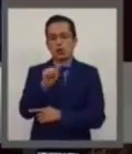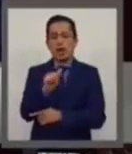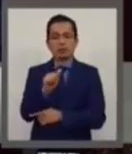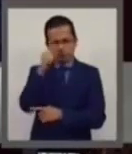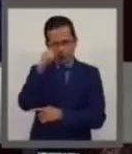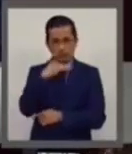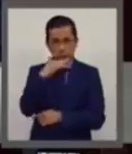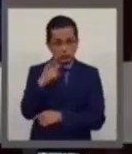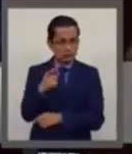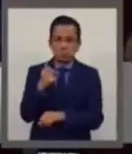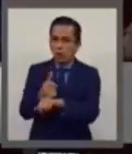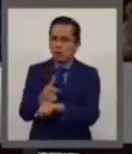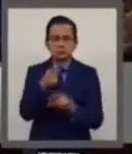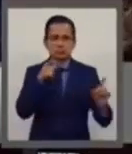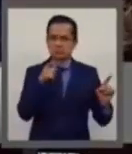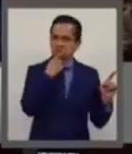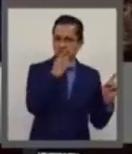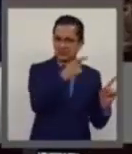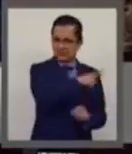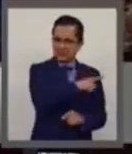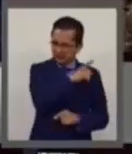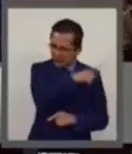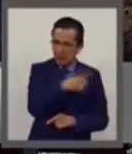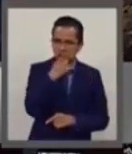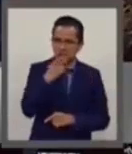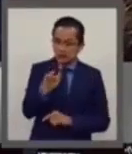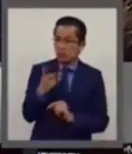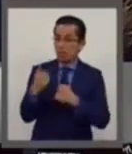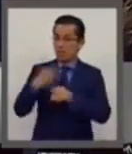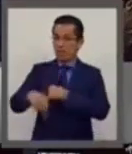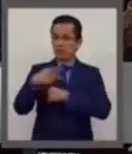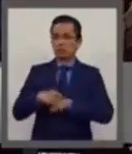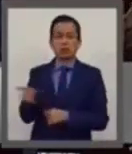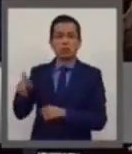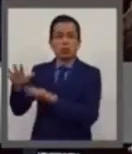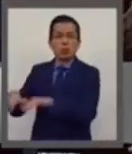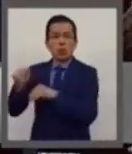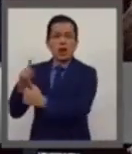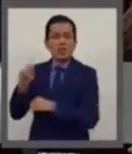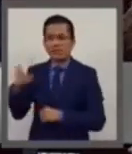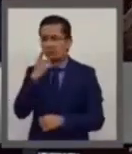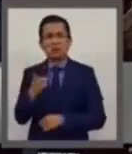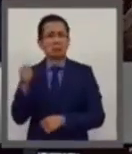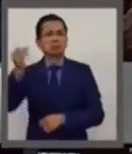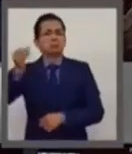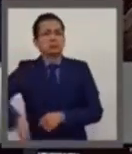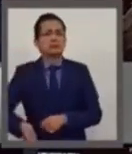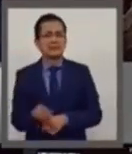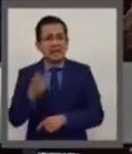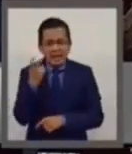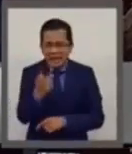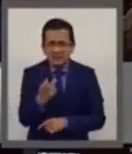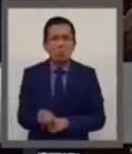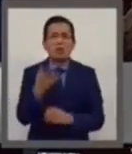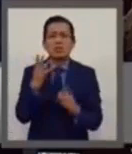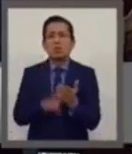desde esta tribuna se expuso que solo servirá para un tremendo negocio de más de 100 mil millones de pesos para